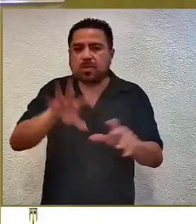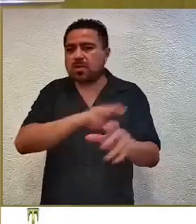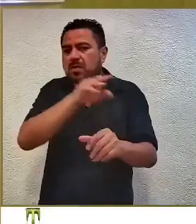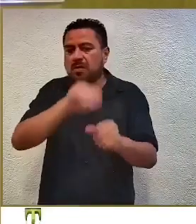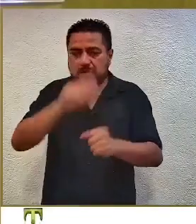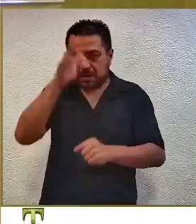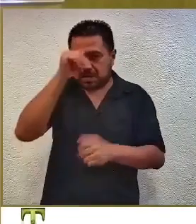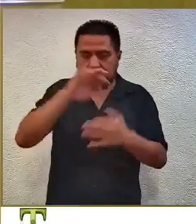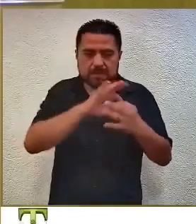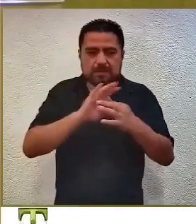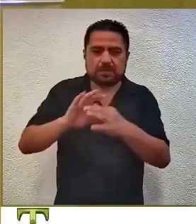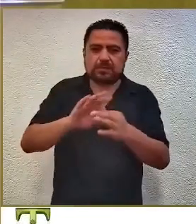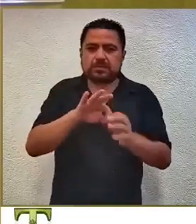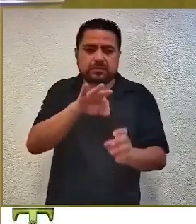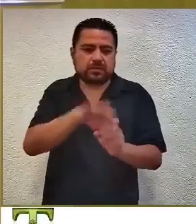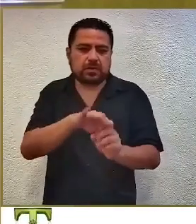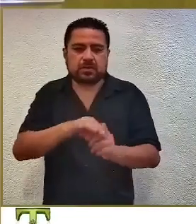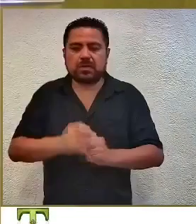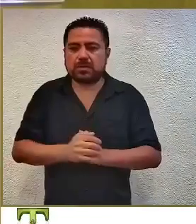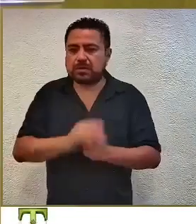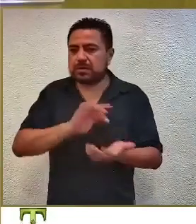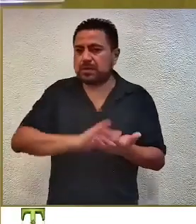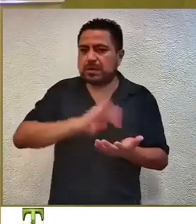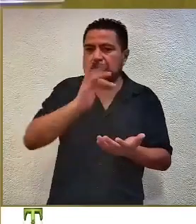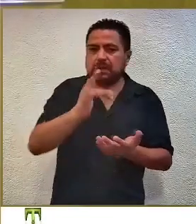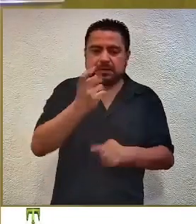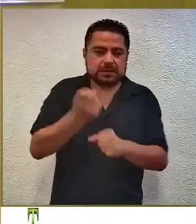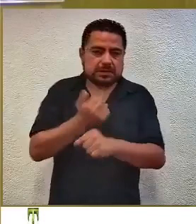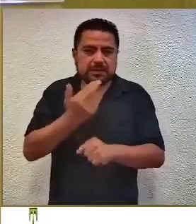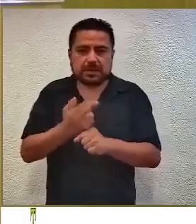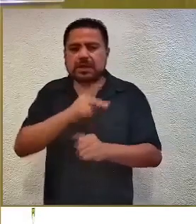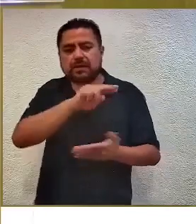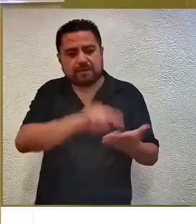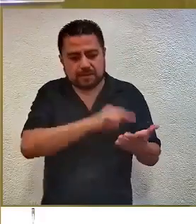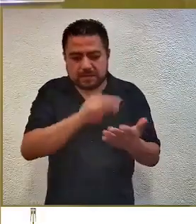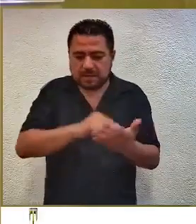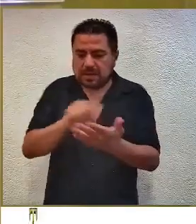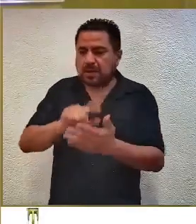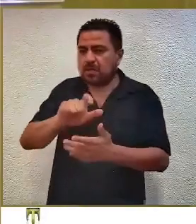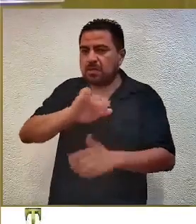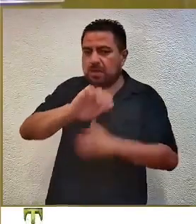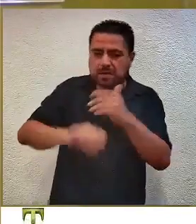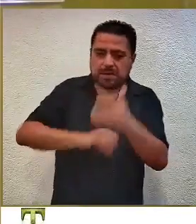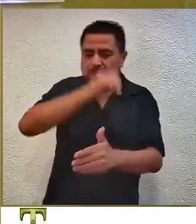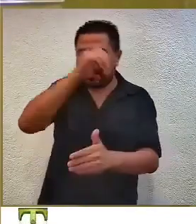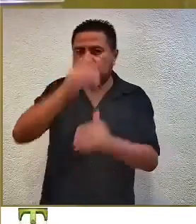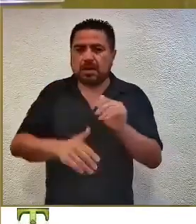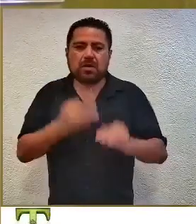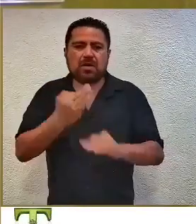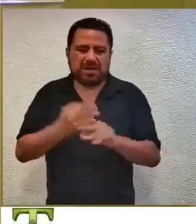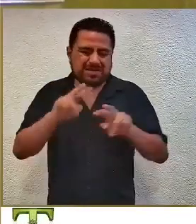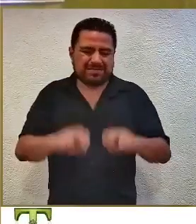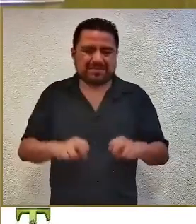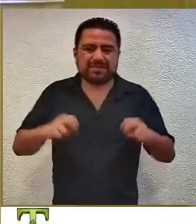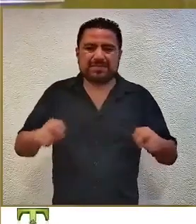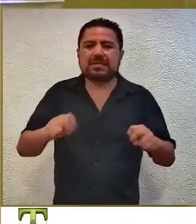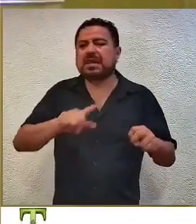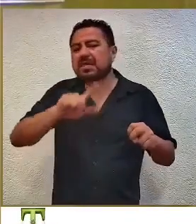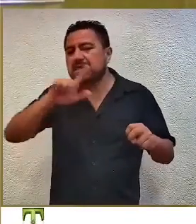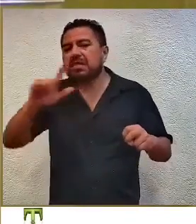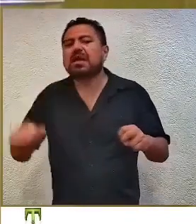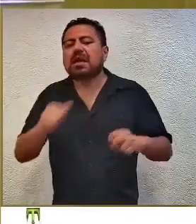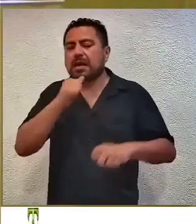fue aprobado por unanimidad de votos. Gracias, secretario. Sírvase recabar las firmas a la conclusión de la presente sesión y en